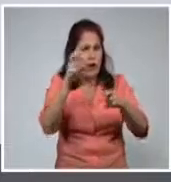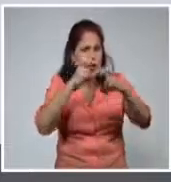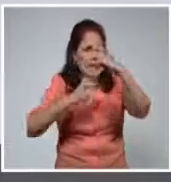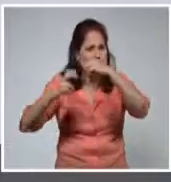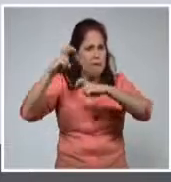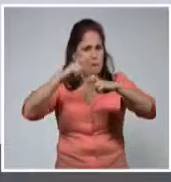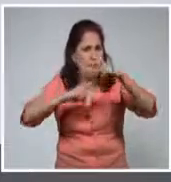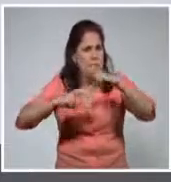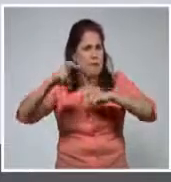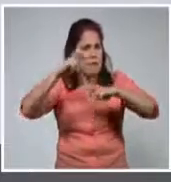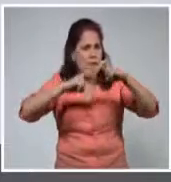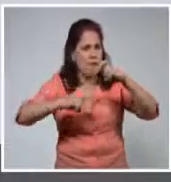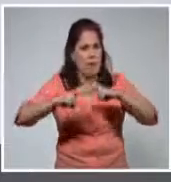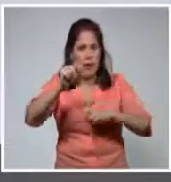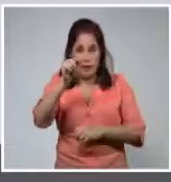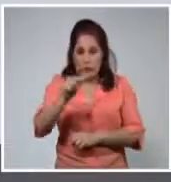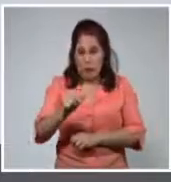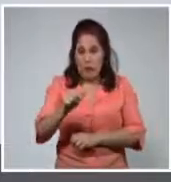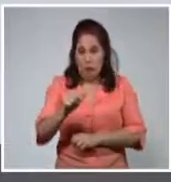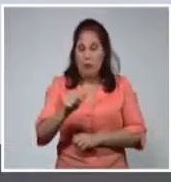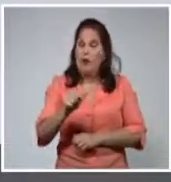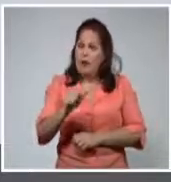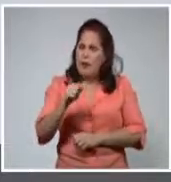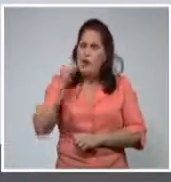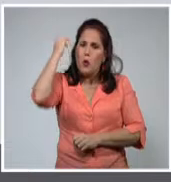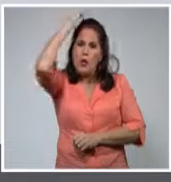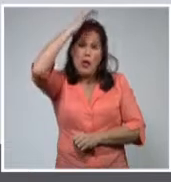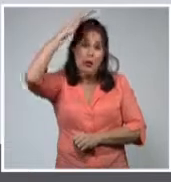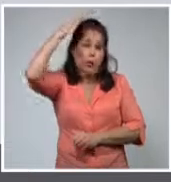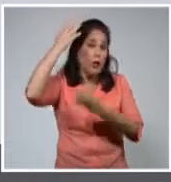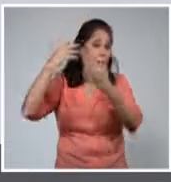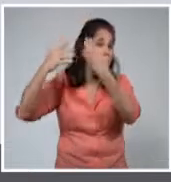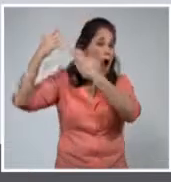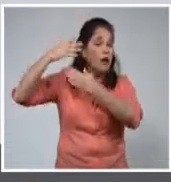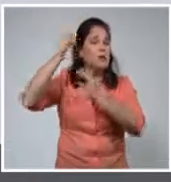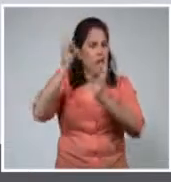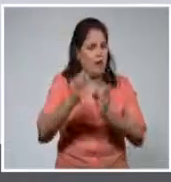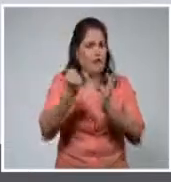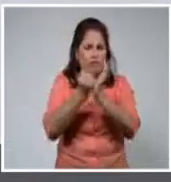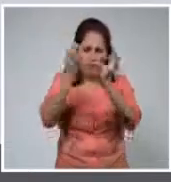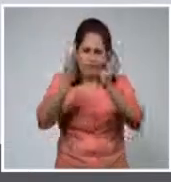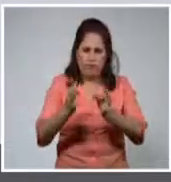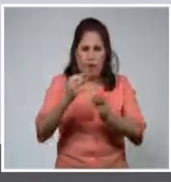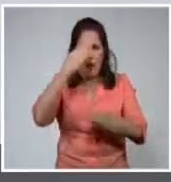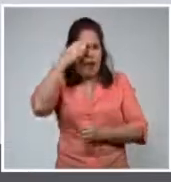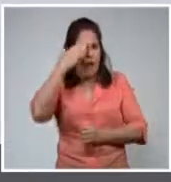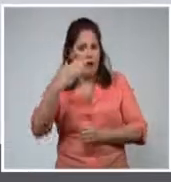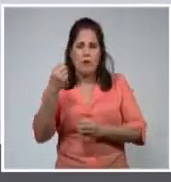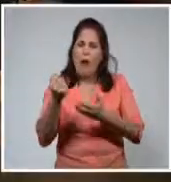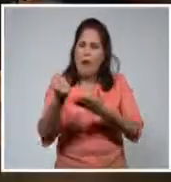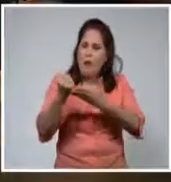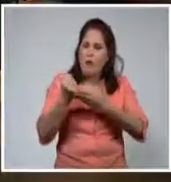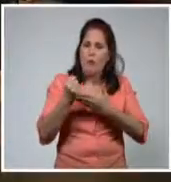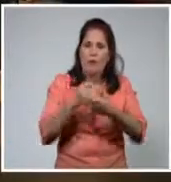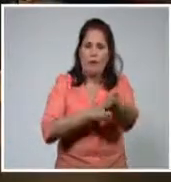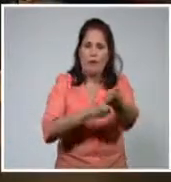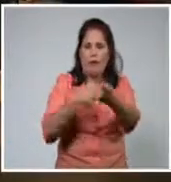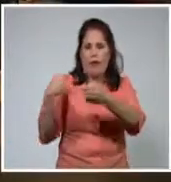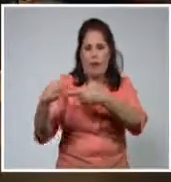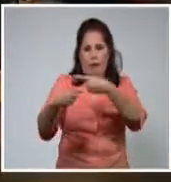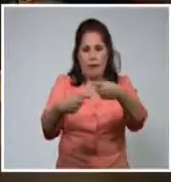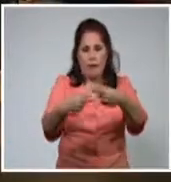prehistórica que ha pasado el campo del hipotético al de la certeza gracias a los aportes de la genética. A